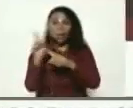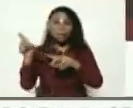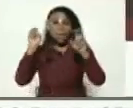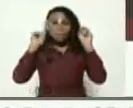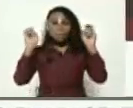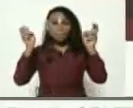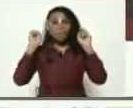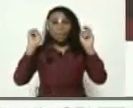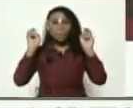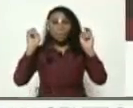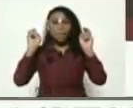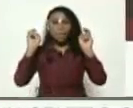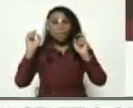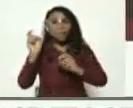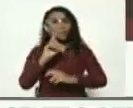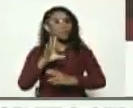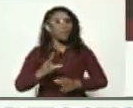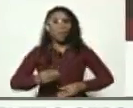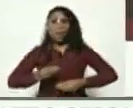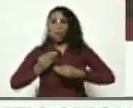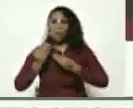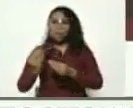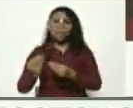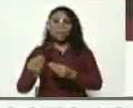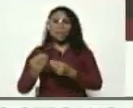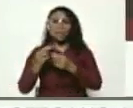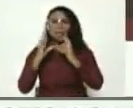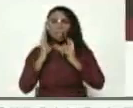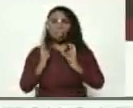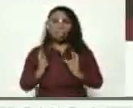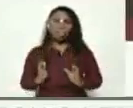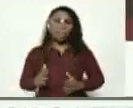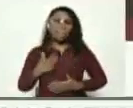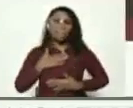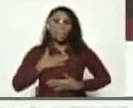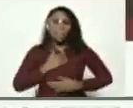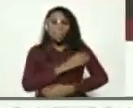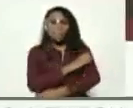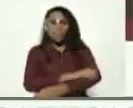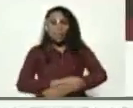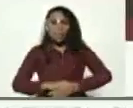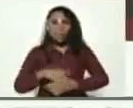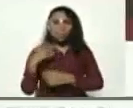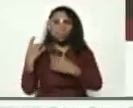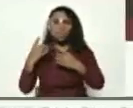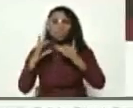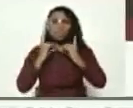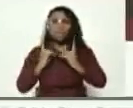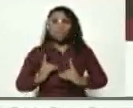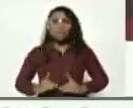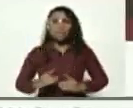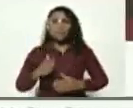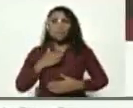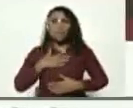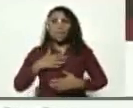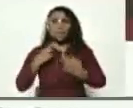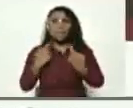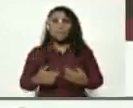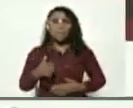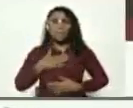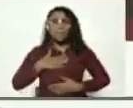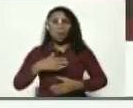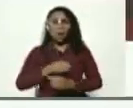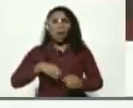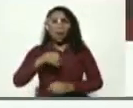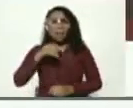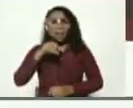frases: no daré reposo a mi brazo, descanso a mi brazo, perdón, ni reposo a mi alma, hasta ver